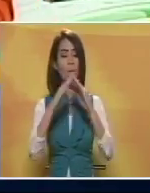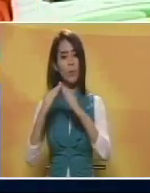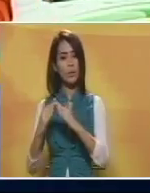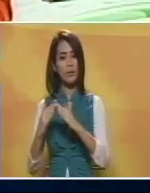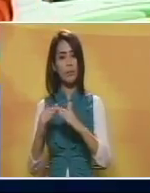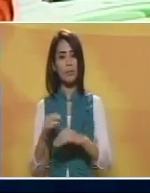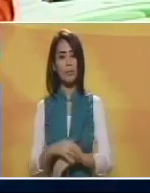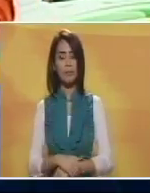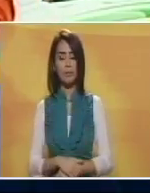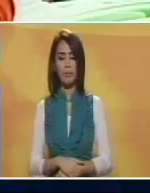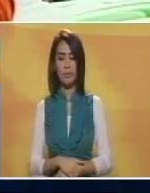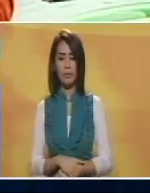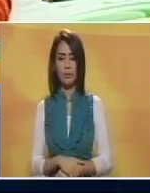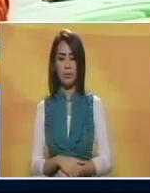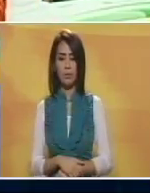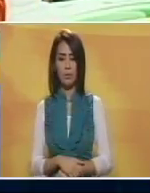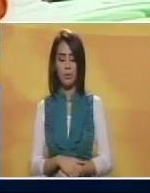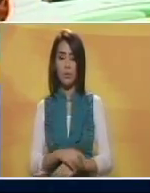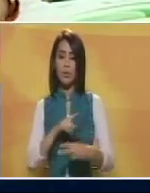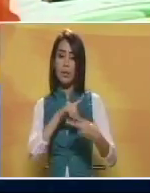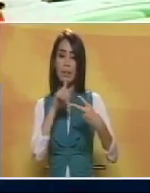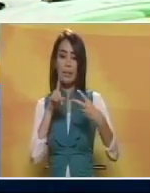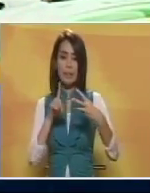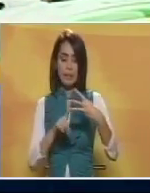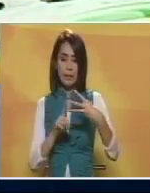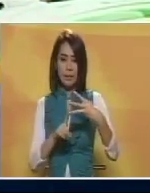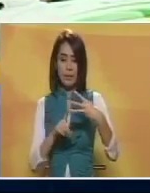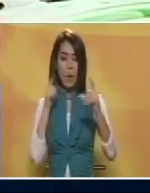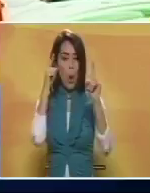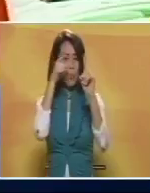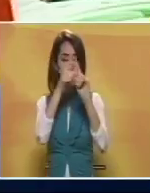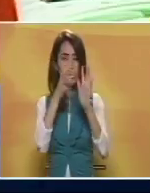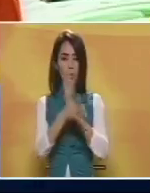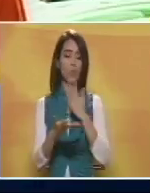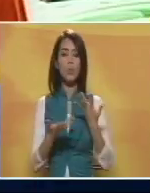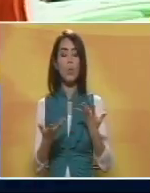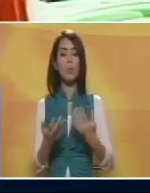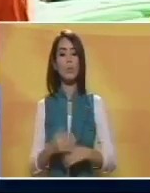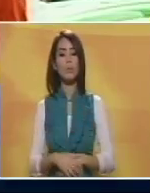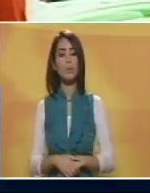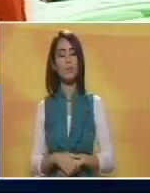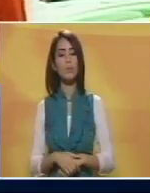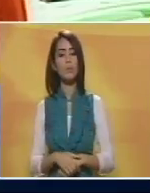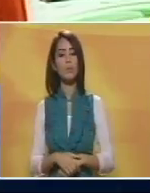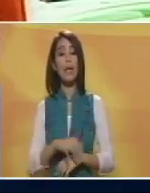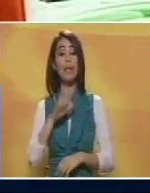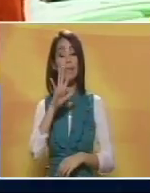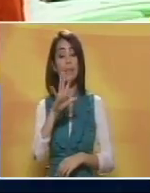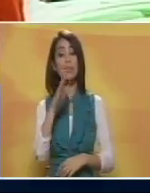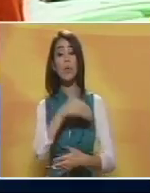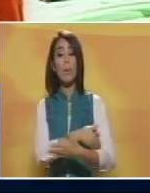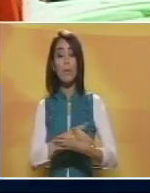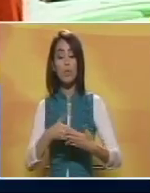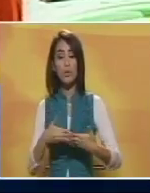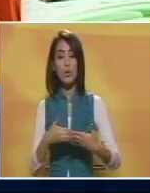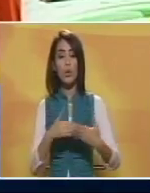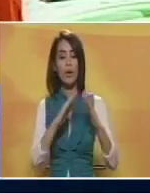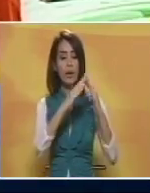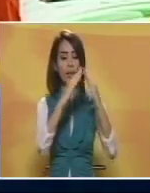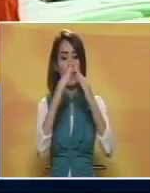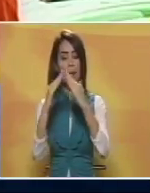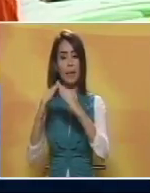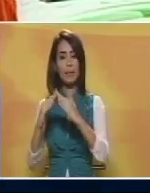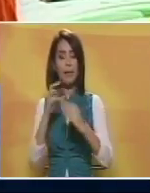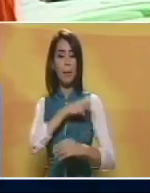comunidad. Tercer objetivo, consolidar y lograr las 5 millones de viviendas de la Gran Misión